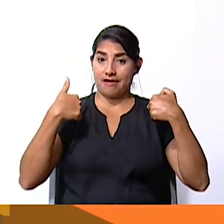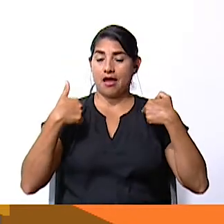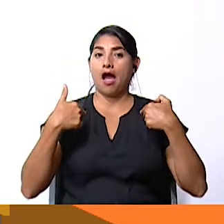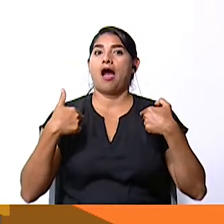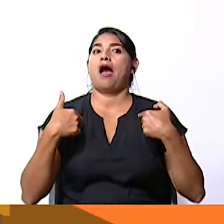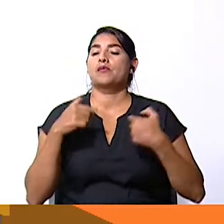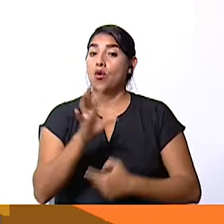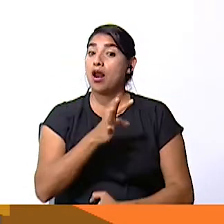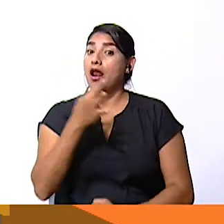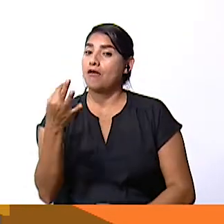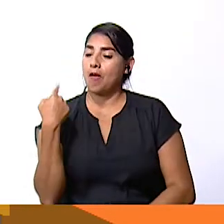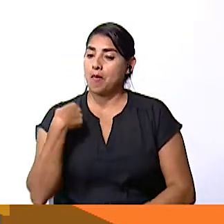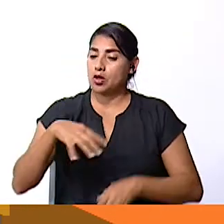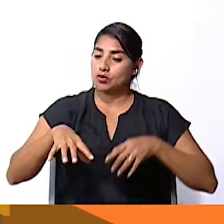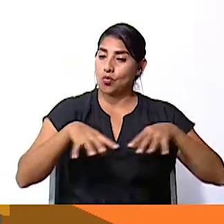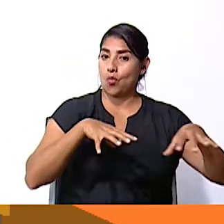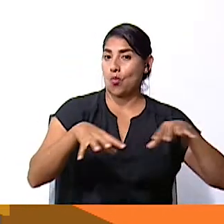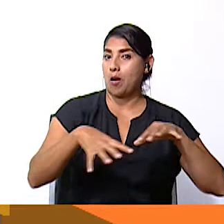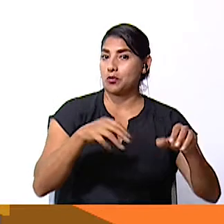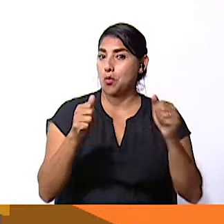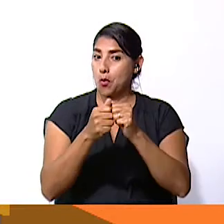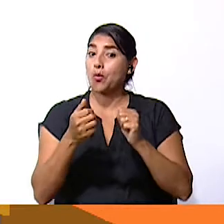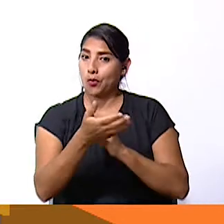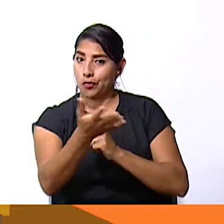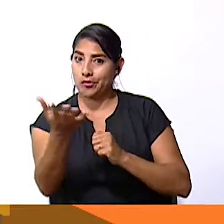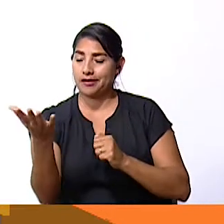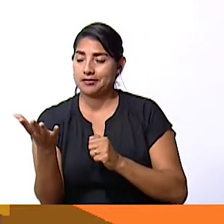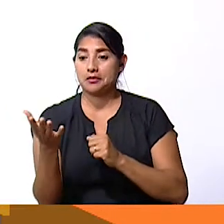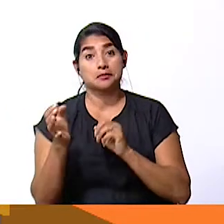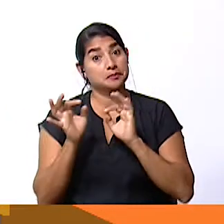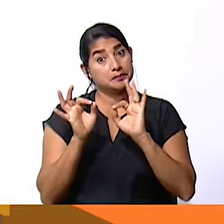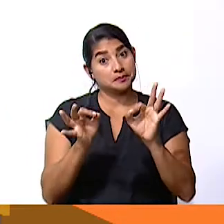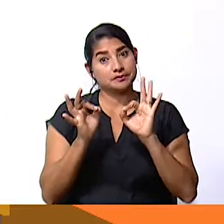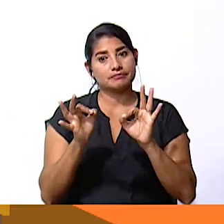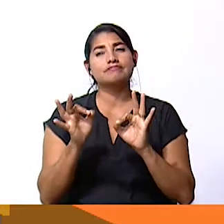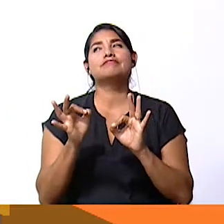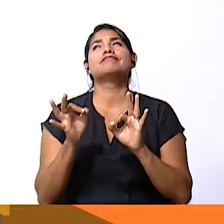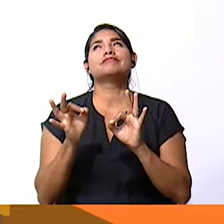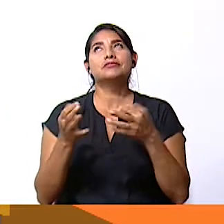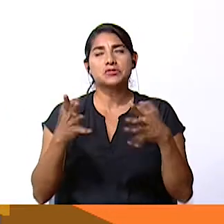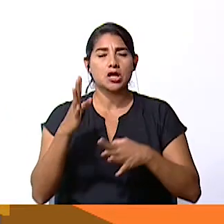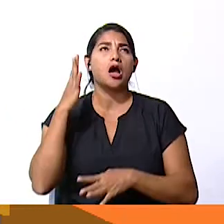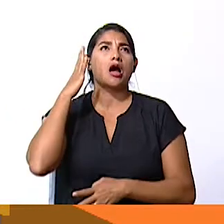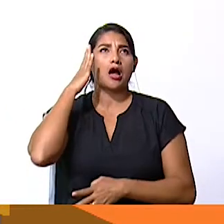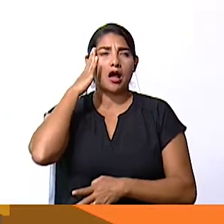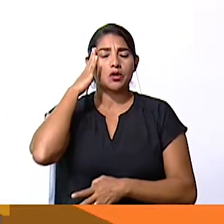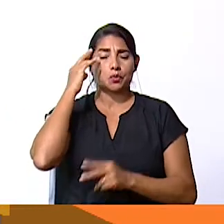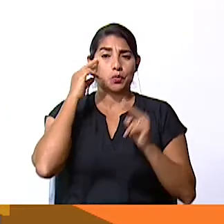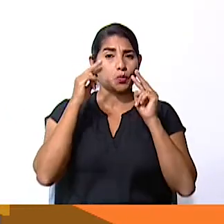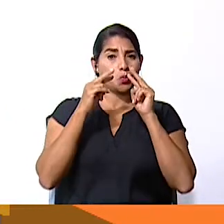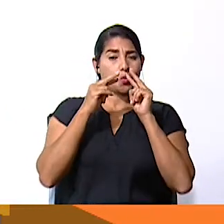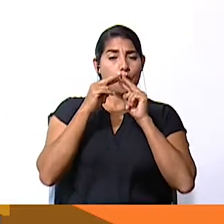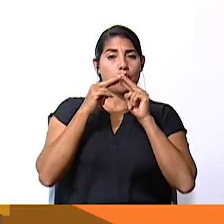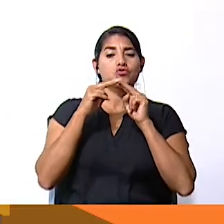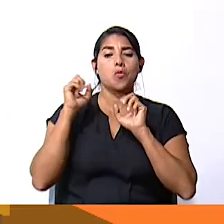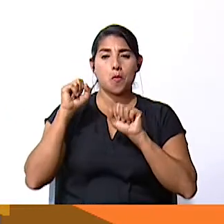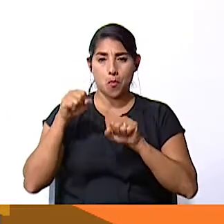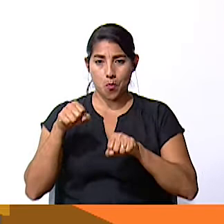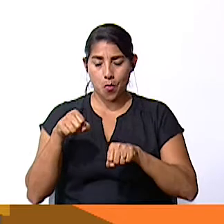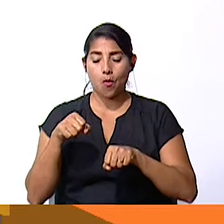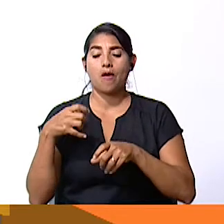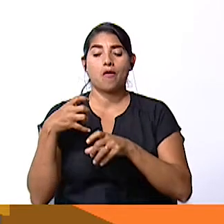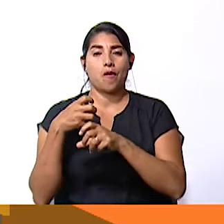la manera en que actuamos con ellas. Muy bien, ya nosotros nos conocemos, entonces somos capaces por